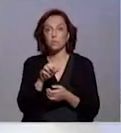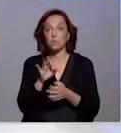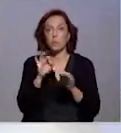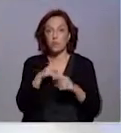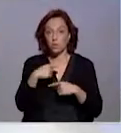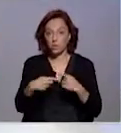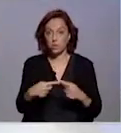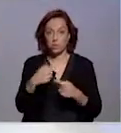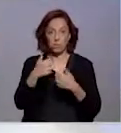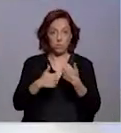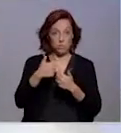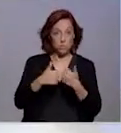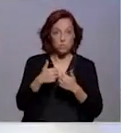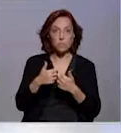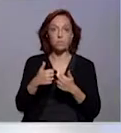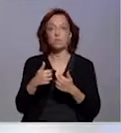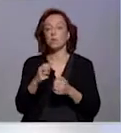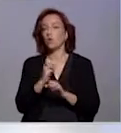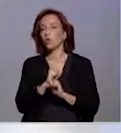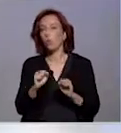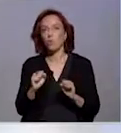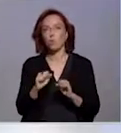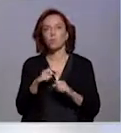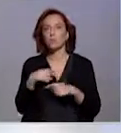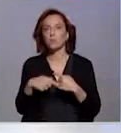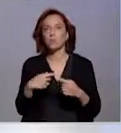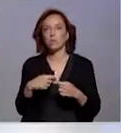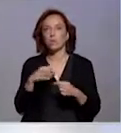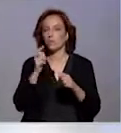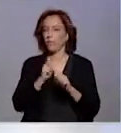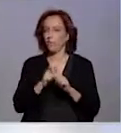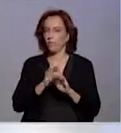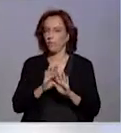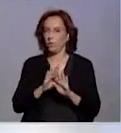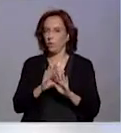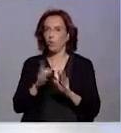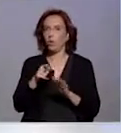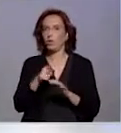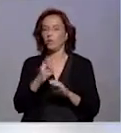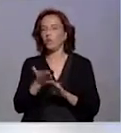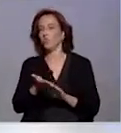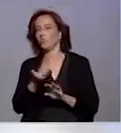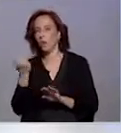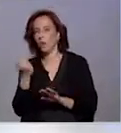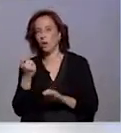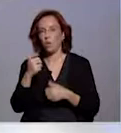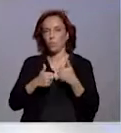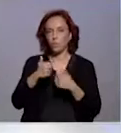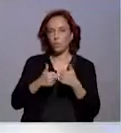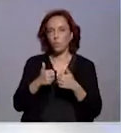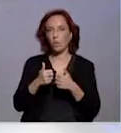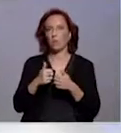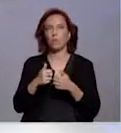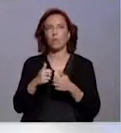competitivas no pueden seguir con condiciones fijas que les quiten competitividad en eso determinadas tareas